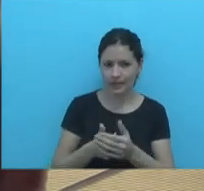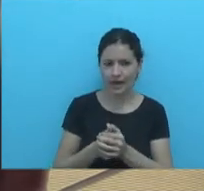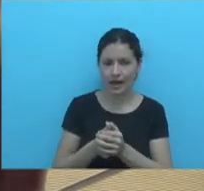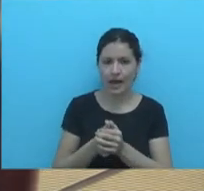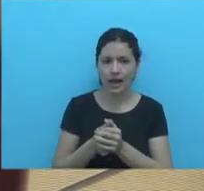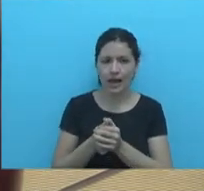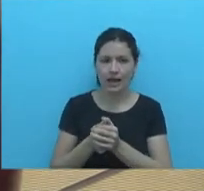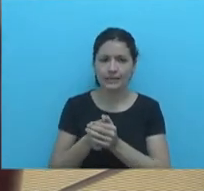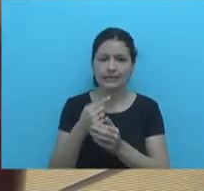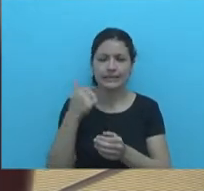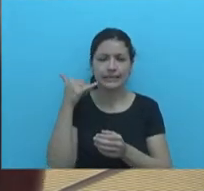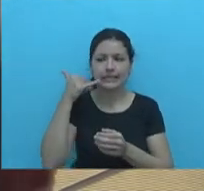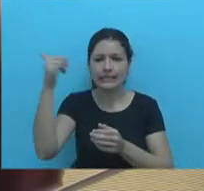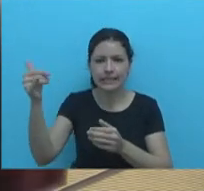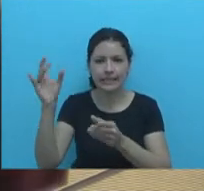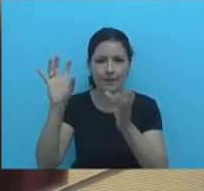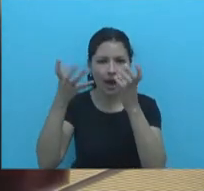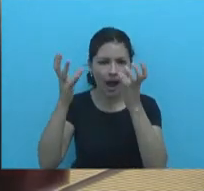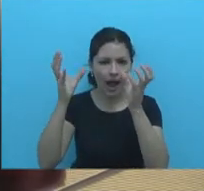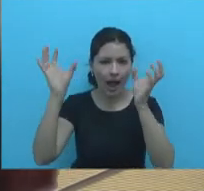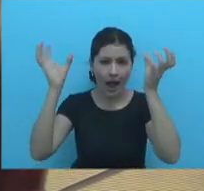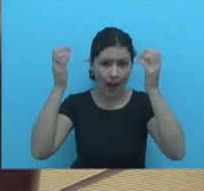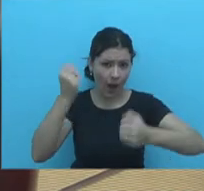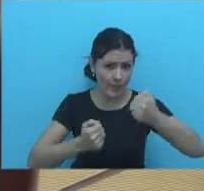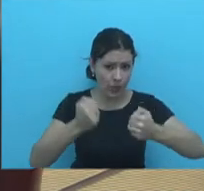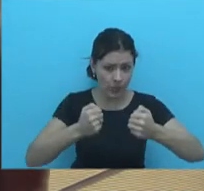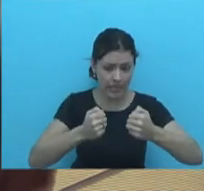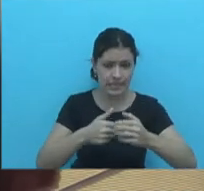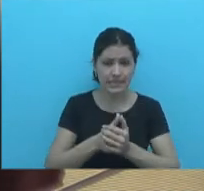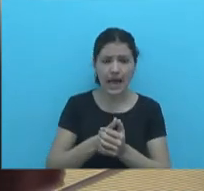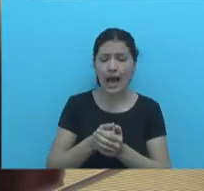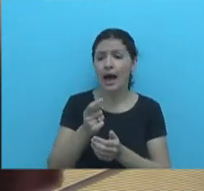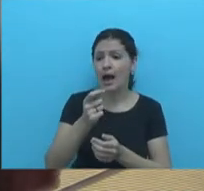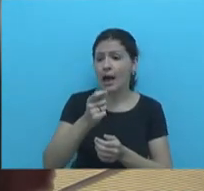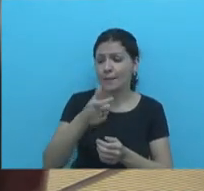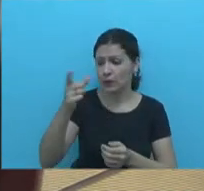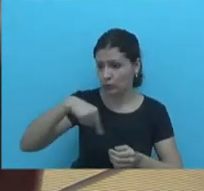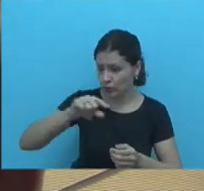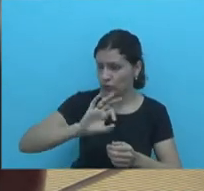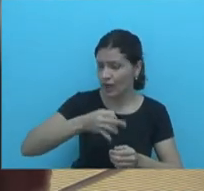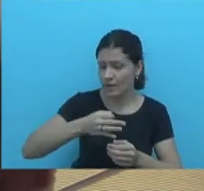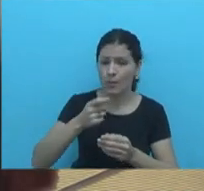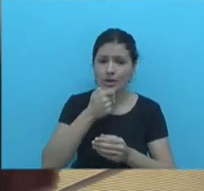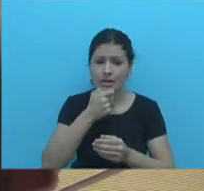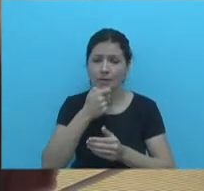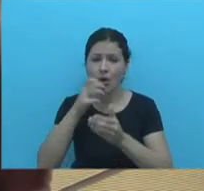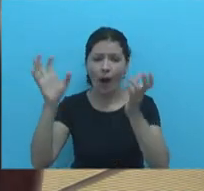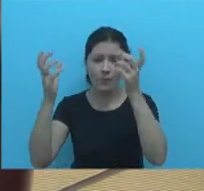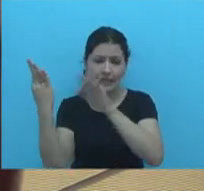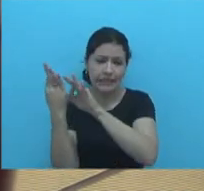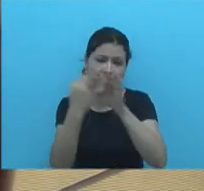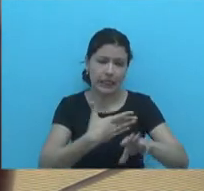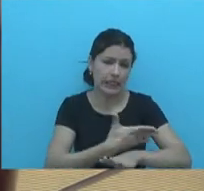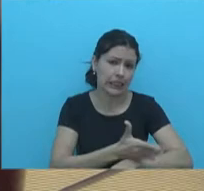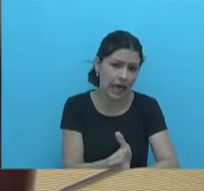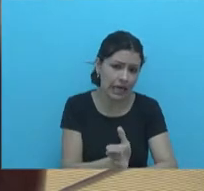ambulancia, se llama el servicio de ambulancia, pero ya se han sabido de varios casos que la ambulancia o llega muy tarde